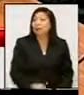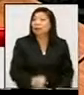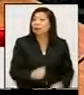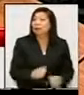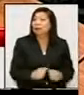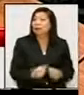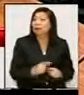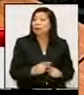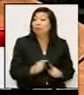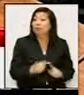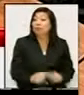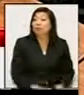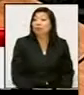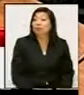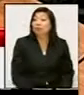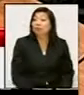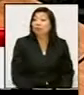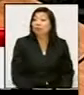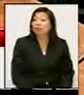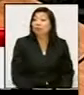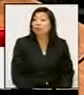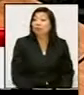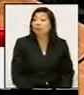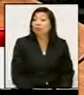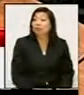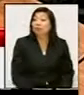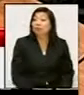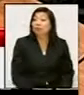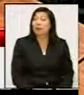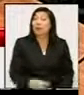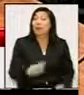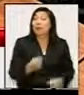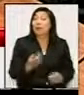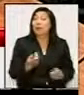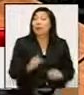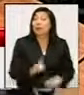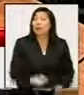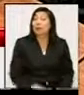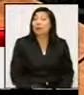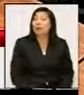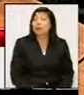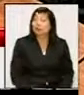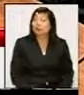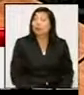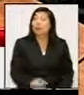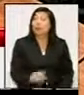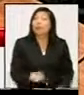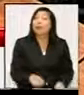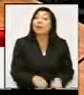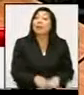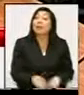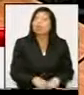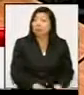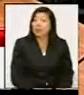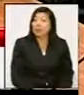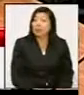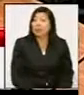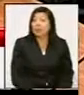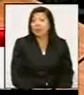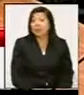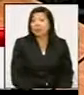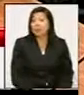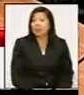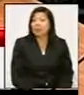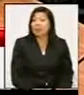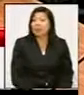de ingresos, ¿no?, y con el número de turistas que ingresan a Machu Picchu, para también dar una idea, porque